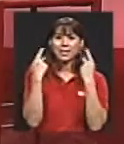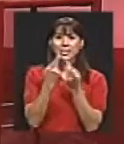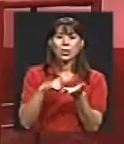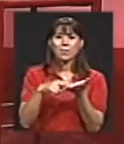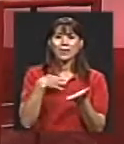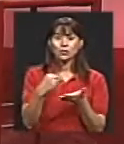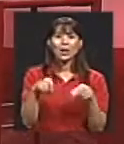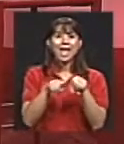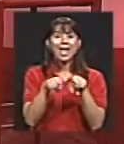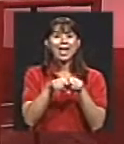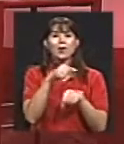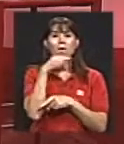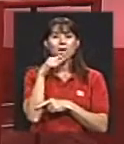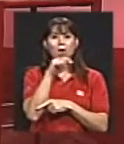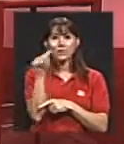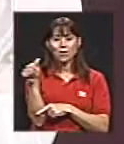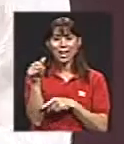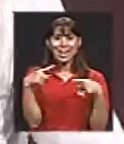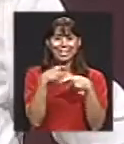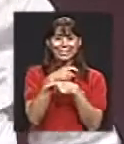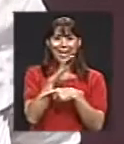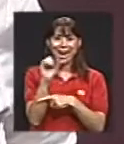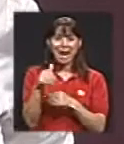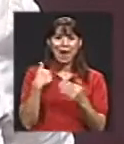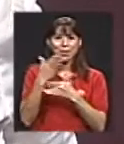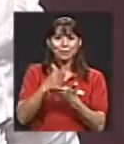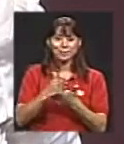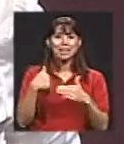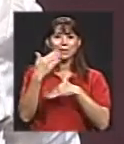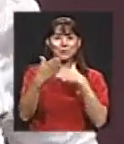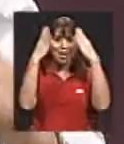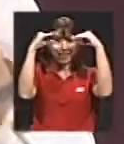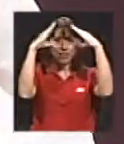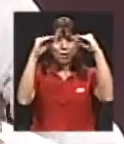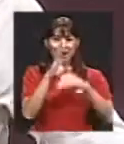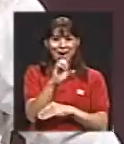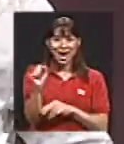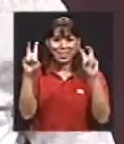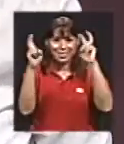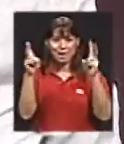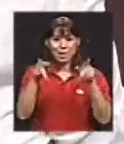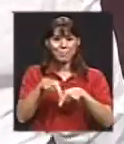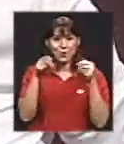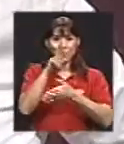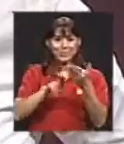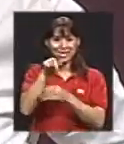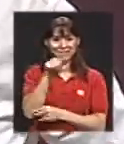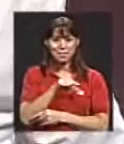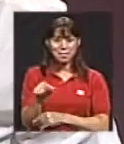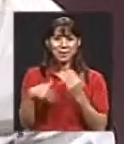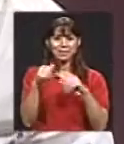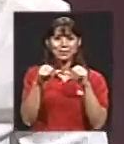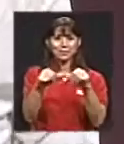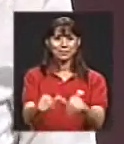y el pus en la crisis de la caja vamos a una pausa estamos hablando sobre el informe de la caja es el tema de portada universidad de esta semana ya